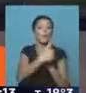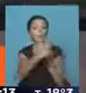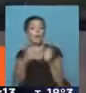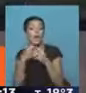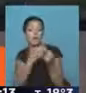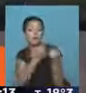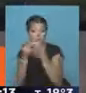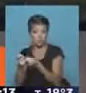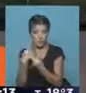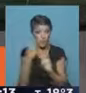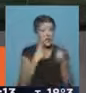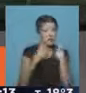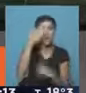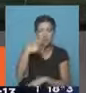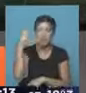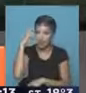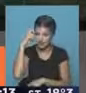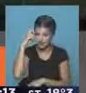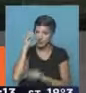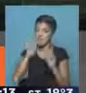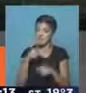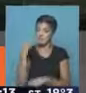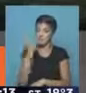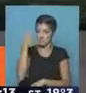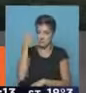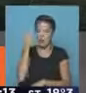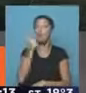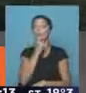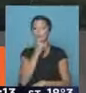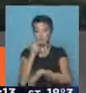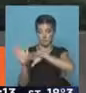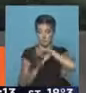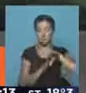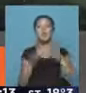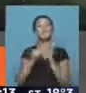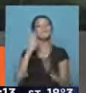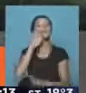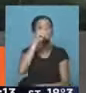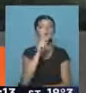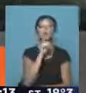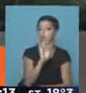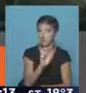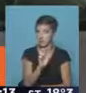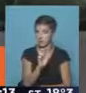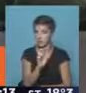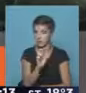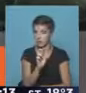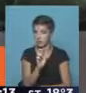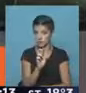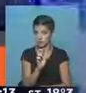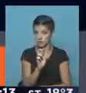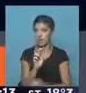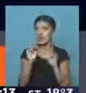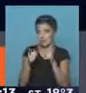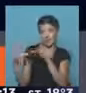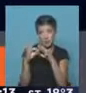no. No, por ejemplo, tenemos a Trump en Estados Unidos, que es otro fenómeno, claro. Es otro fenómeno que tiene que ver con